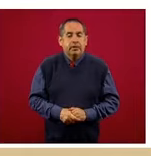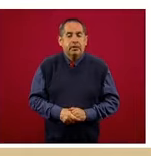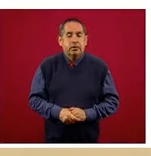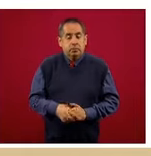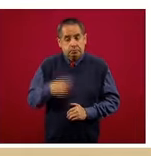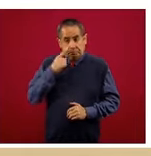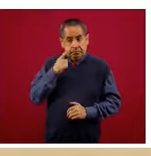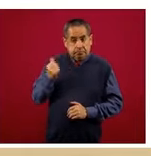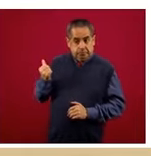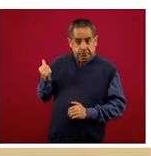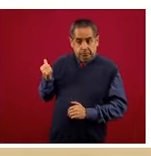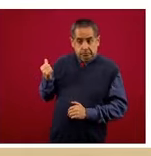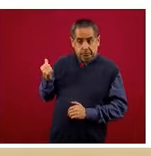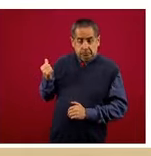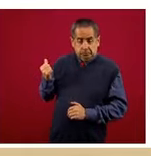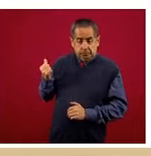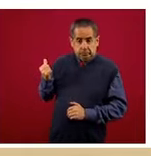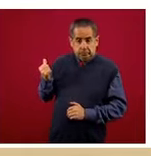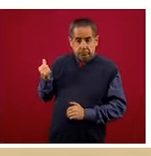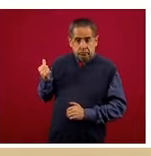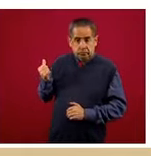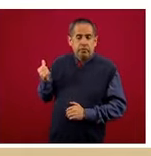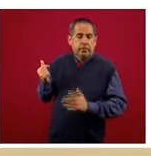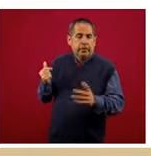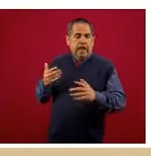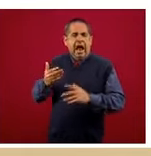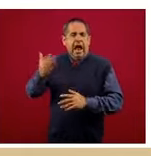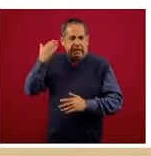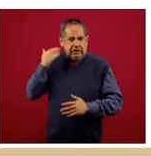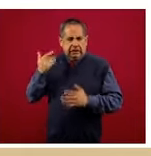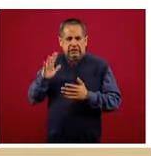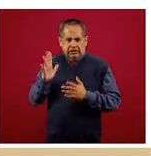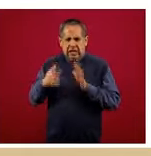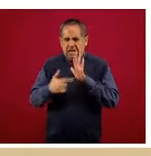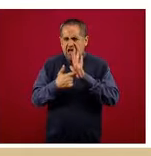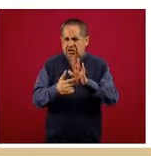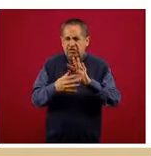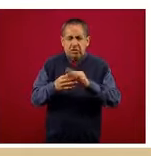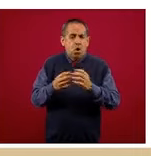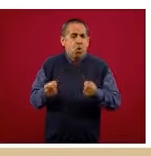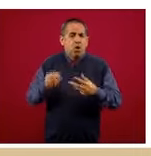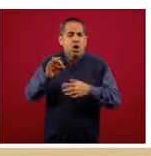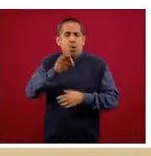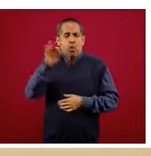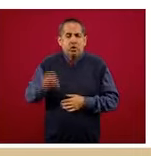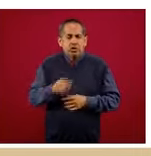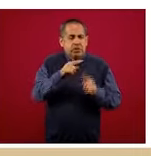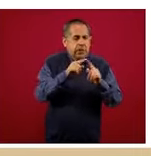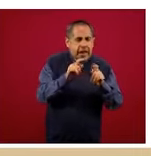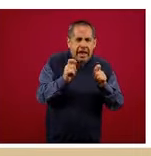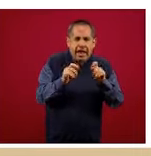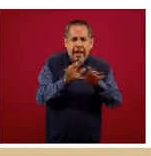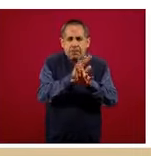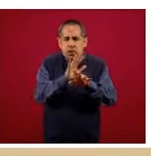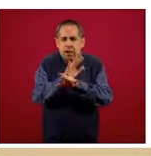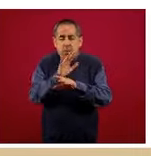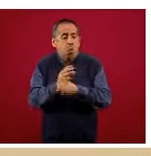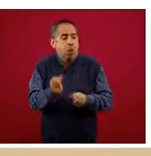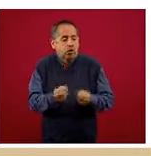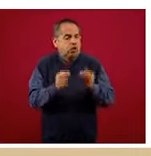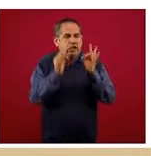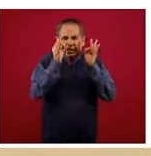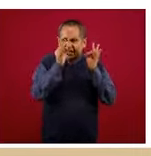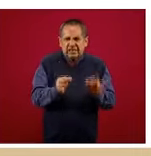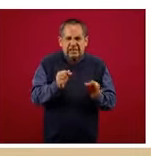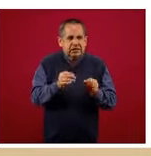Bien, esta es una gráfica que ya hemos presentado anteriormente, tiene que ver con este porcentaje de cambio que hay de los casos